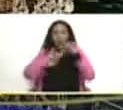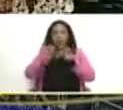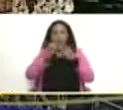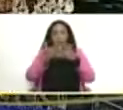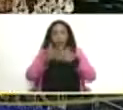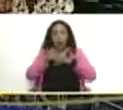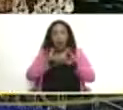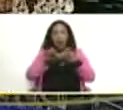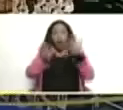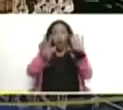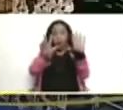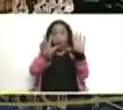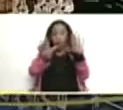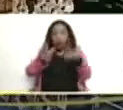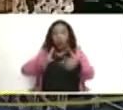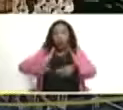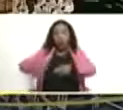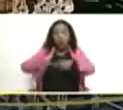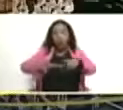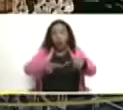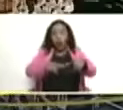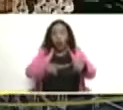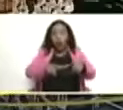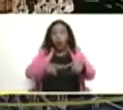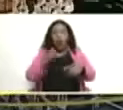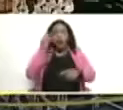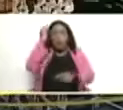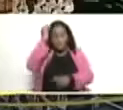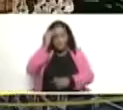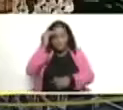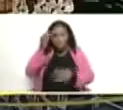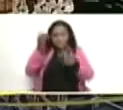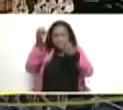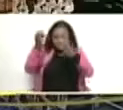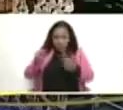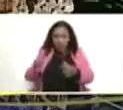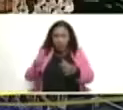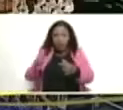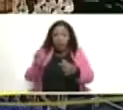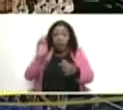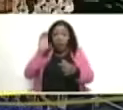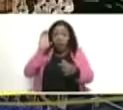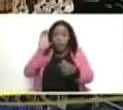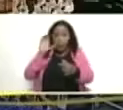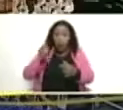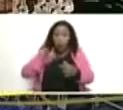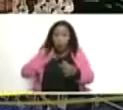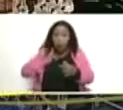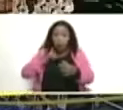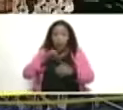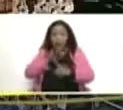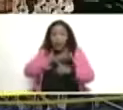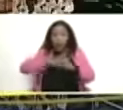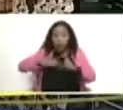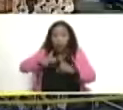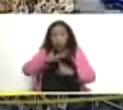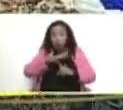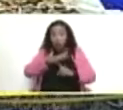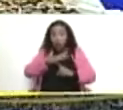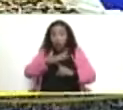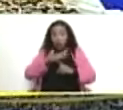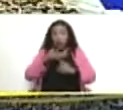8 regiones bien pensadas, bien trabajadas, para que la patria en cualquier circunstancia siga en